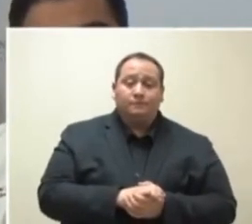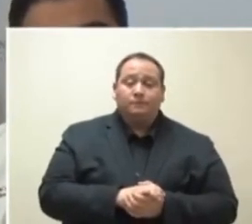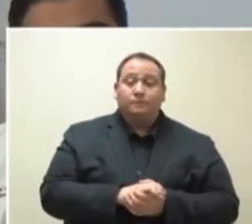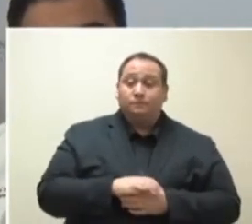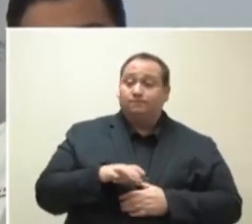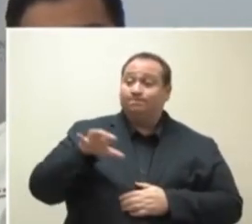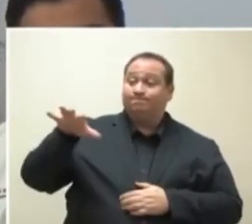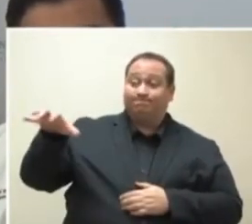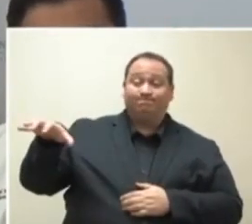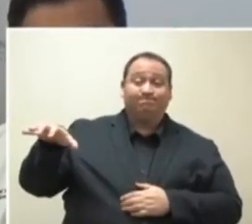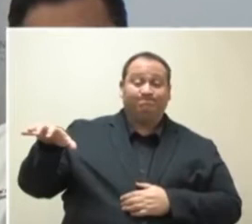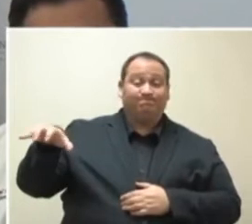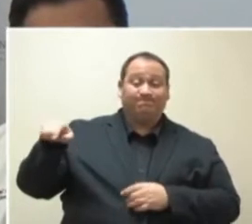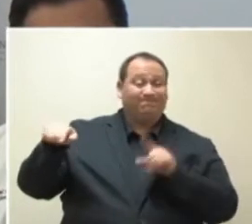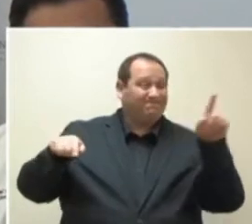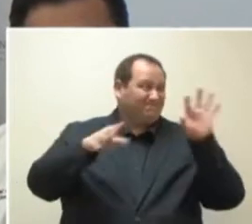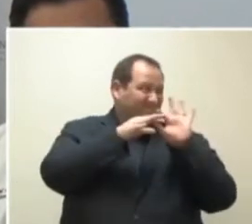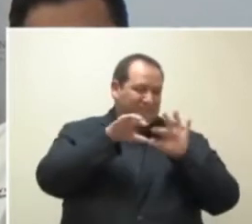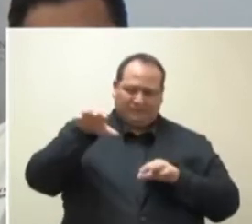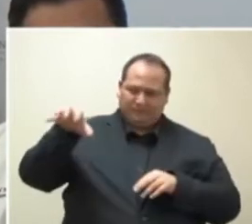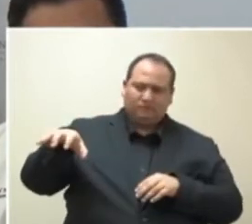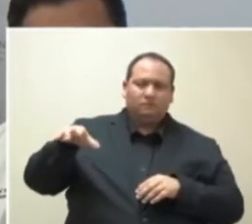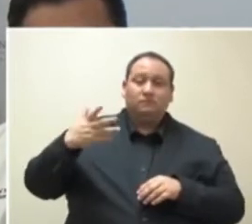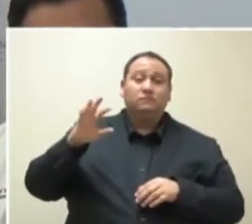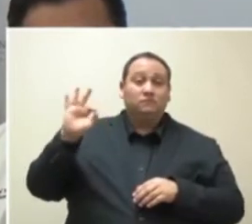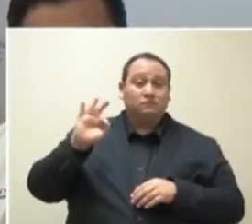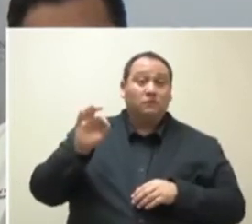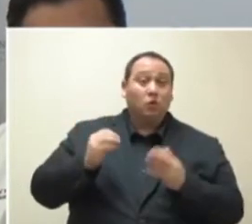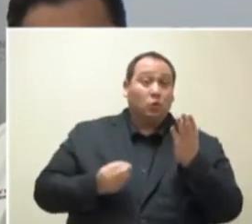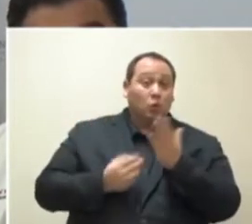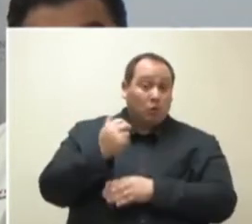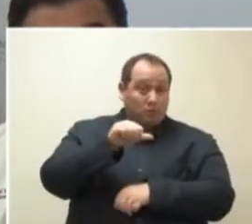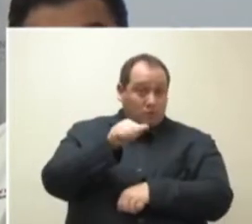unidad que menciona, que de establecerse, esta